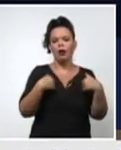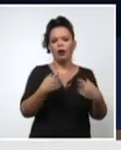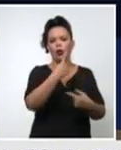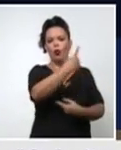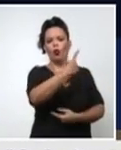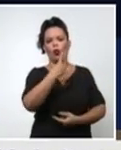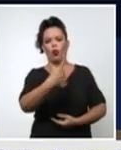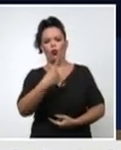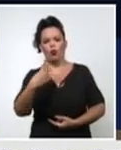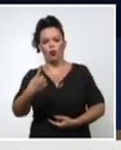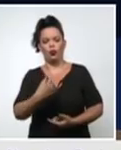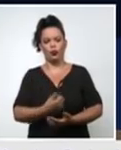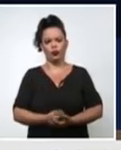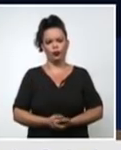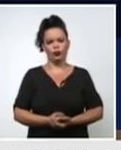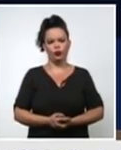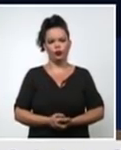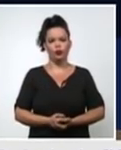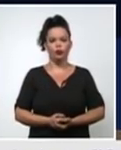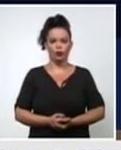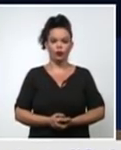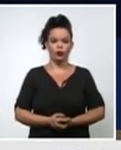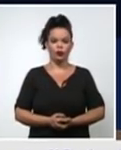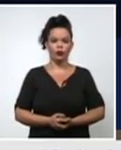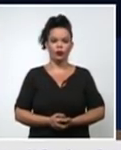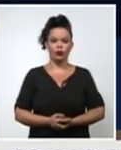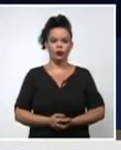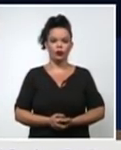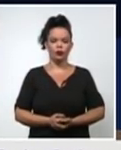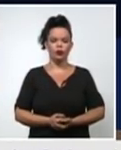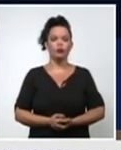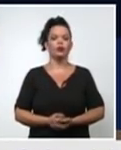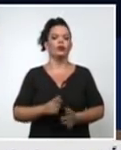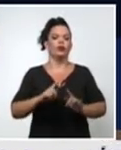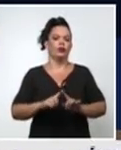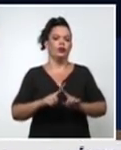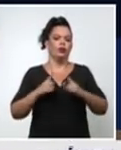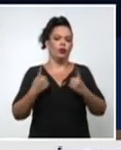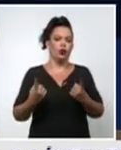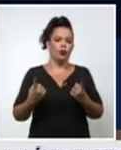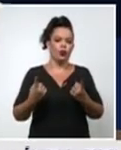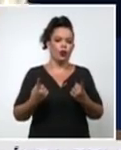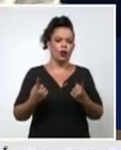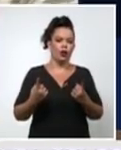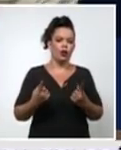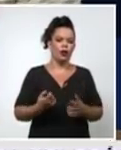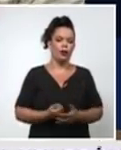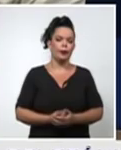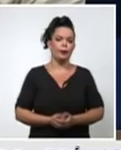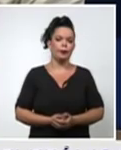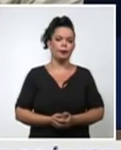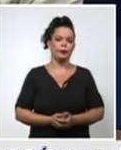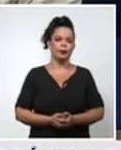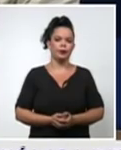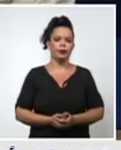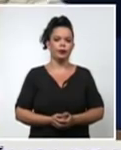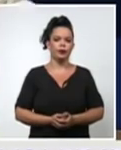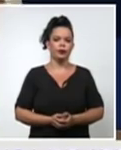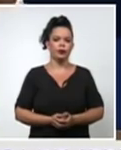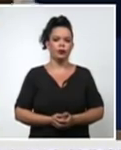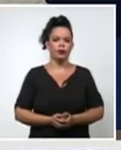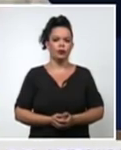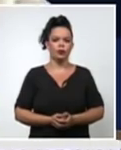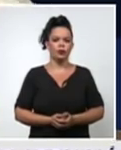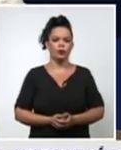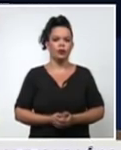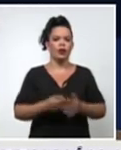respectivamente. O sea, son casos de estas provincias que yo he mencionado, pero que